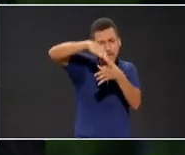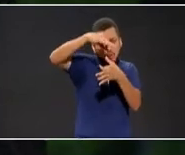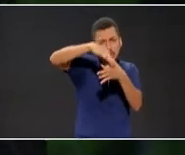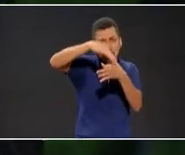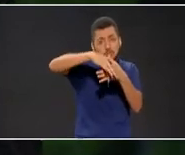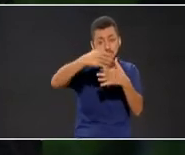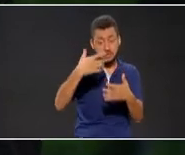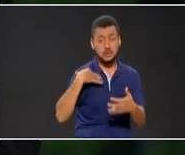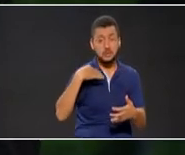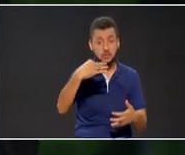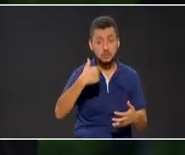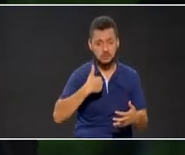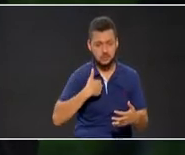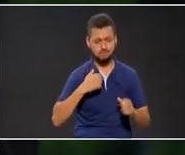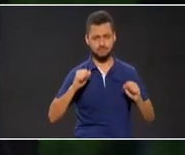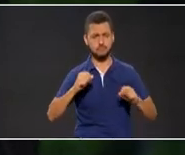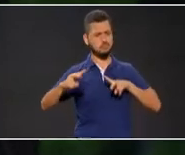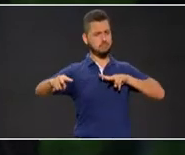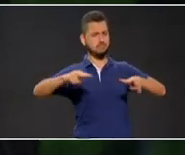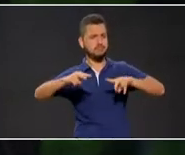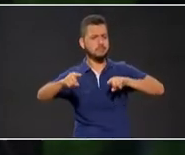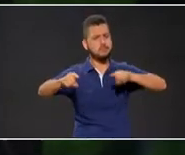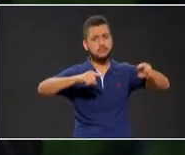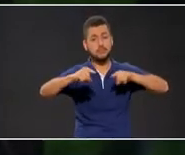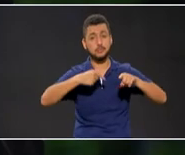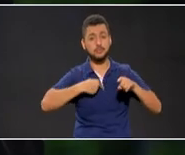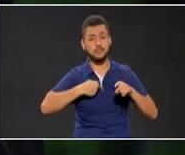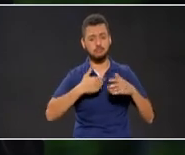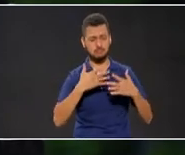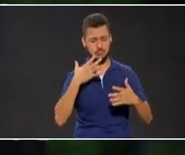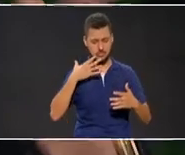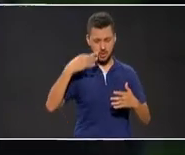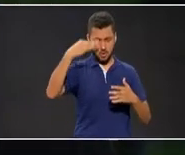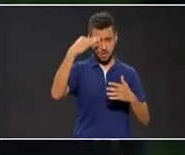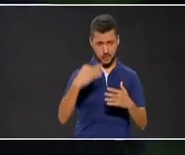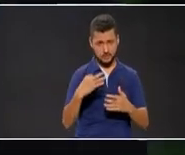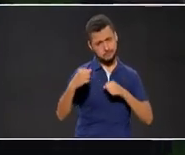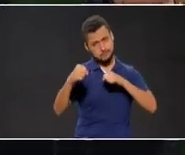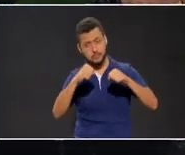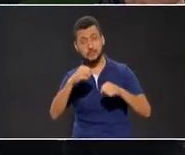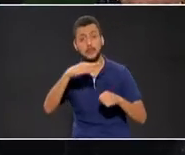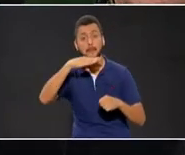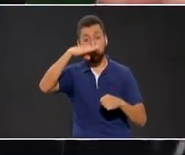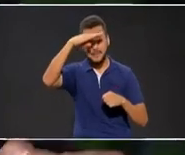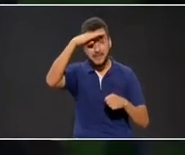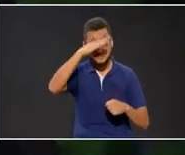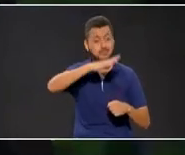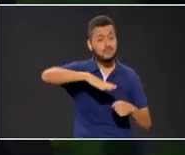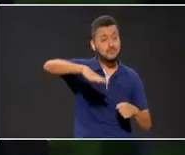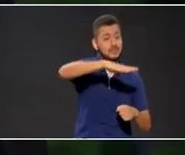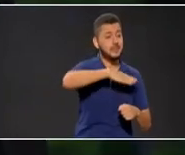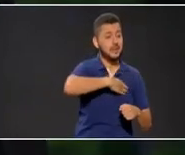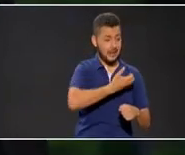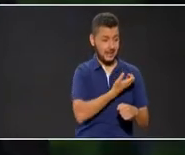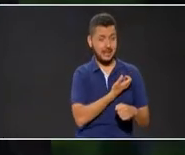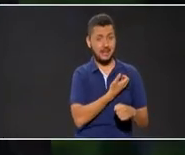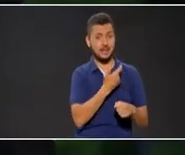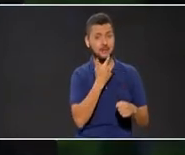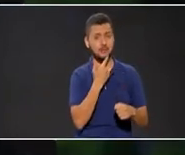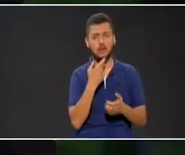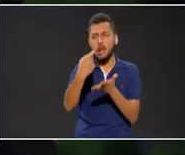administrar con total transparencia seriedad y firmeza la ciudad de medellín sin recibir sugerencias ni de los unos ni de los otros